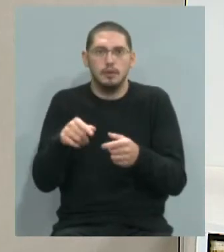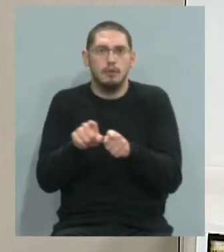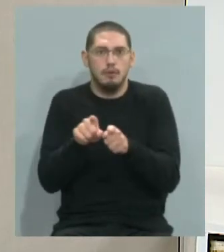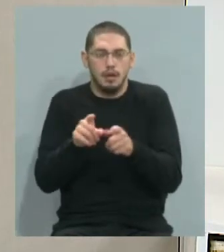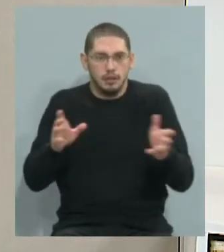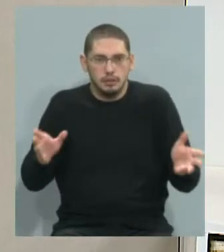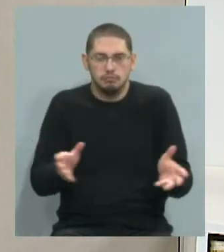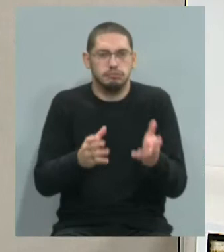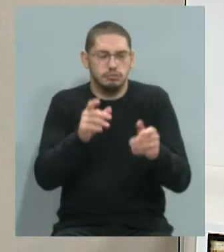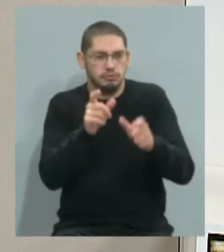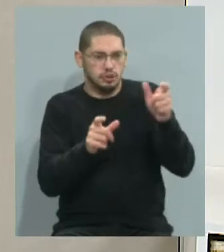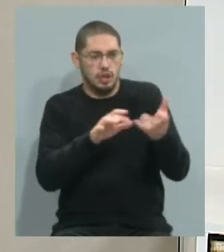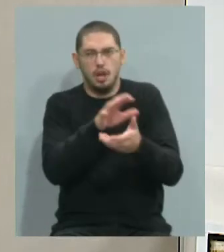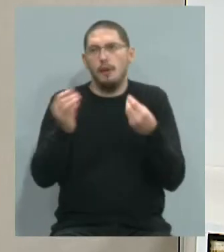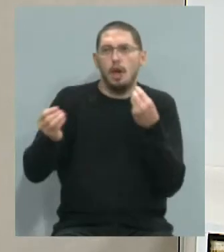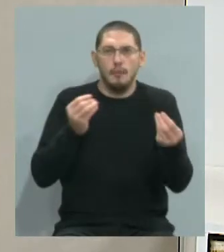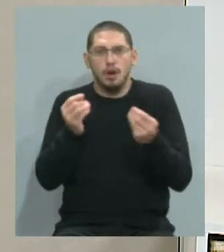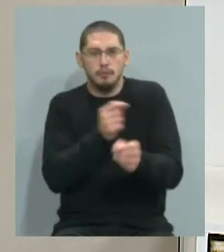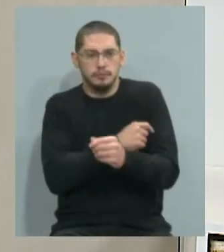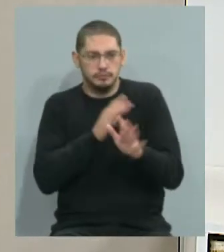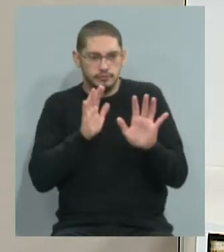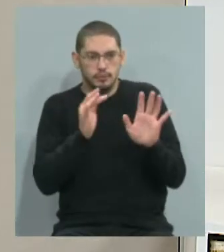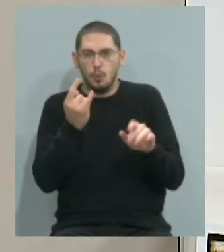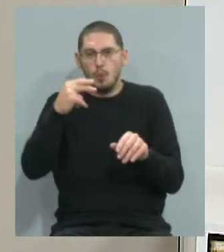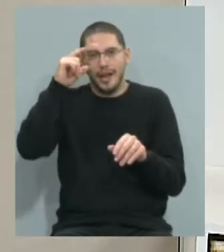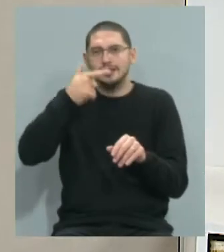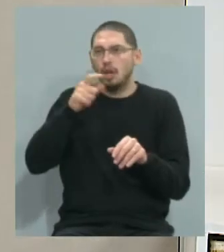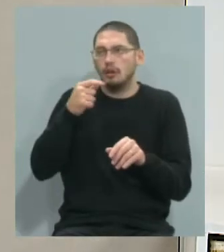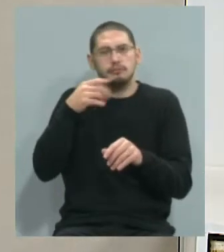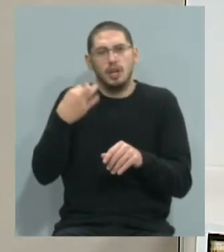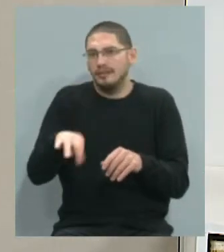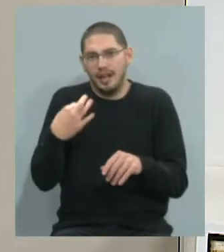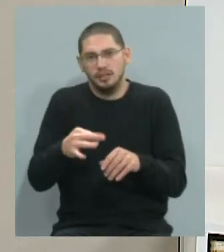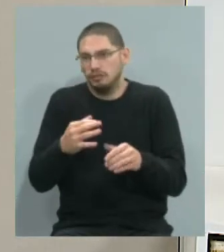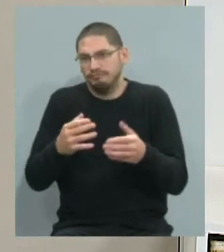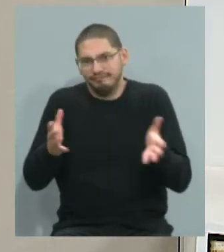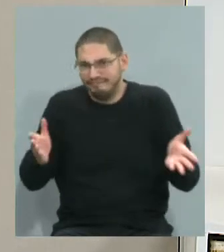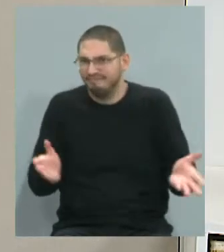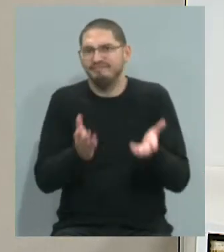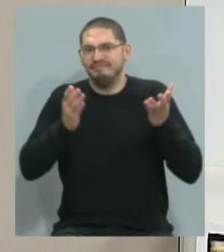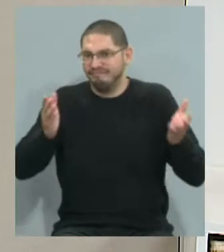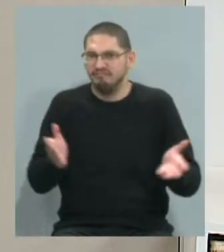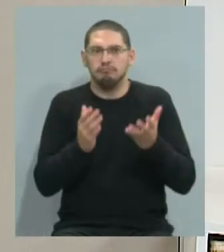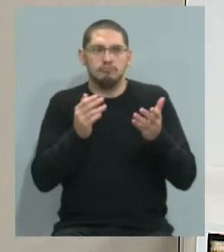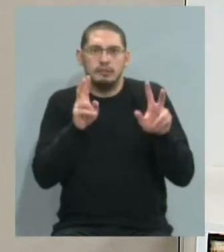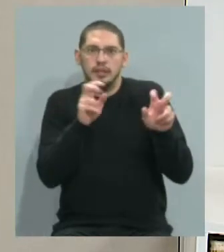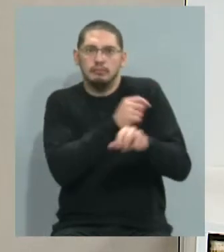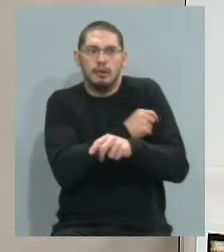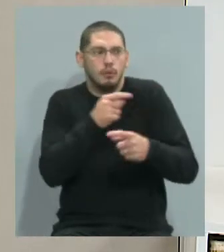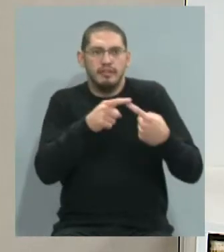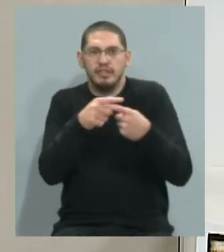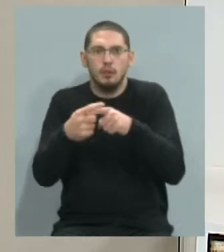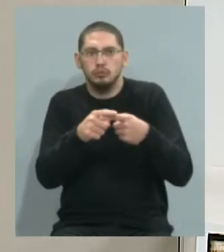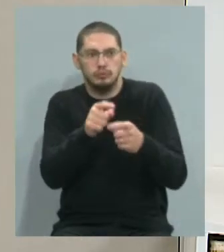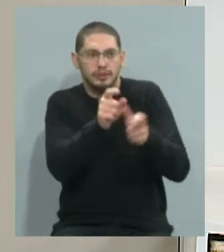pandemia recién comenzaba. Entonces la UNESCO realmente sintió que a esto había que darle un empuje porque forma parte de esta gran discusión, ¿no?